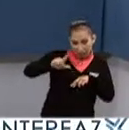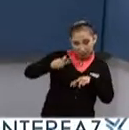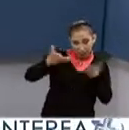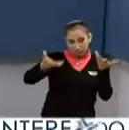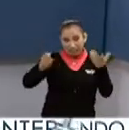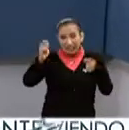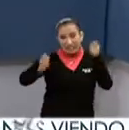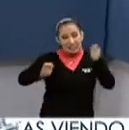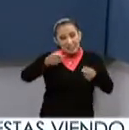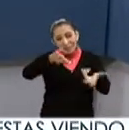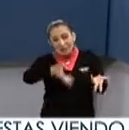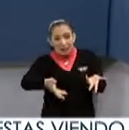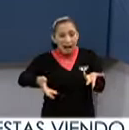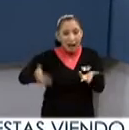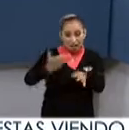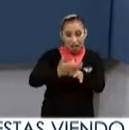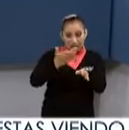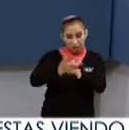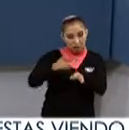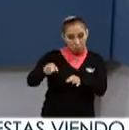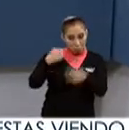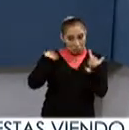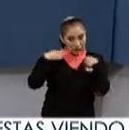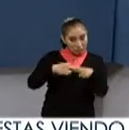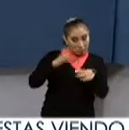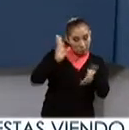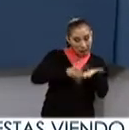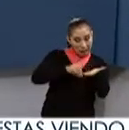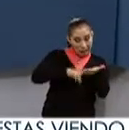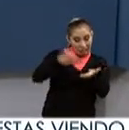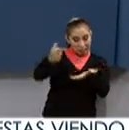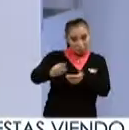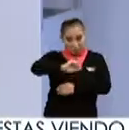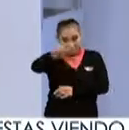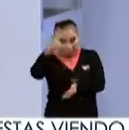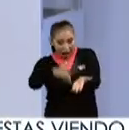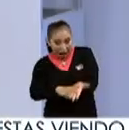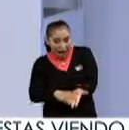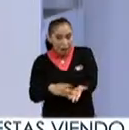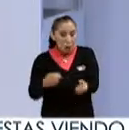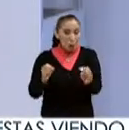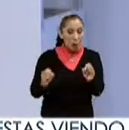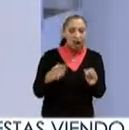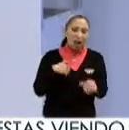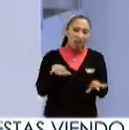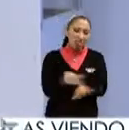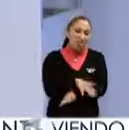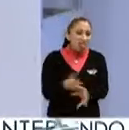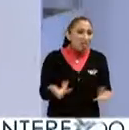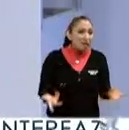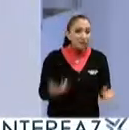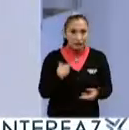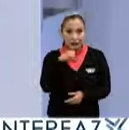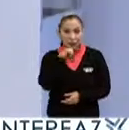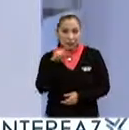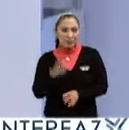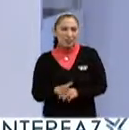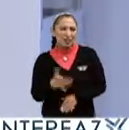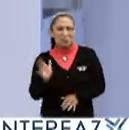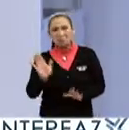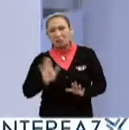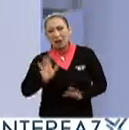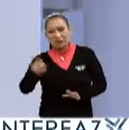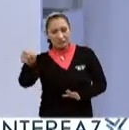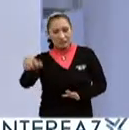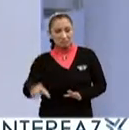¿Qué implicaciones tiene en este tiempo el hecho de ser profesor? Si es una profesión valorada o no. Y también porque pareciera que